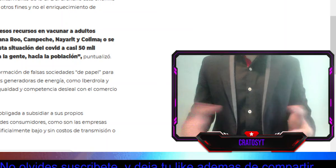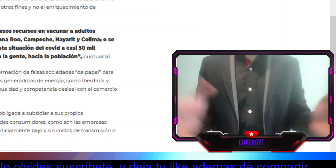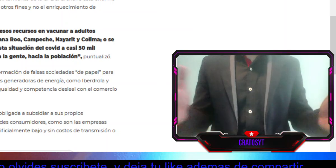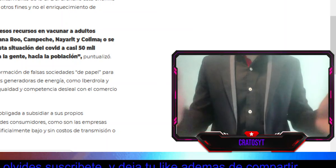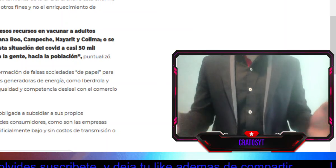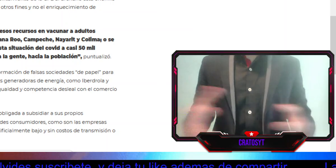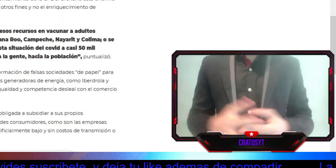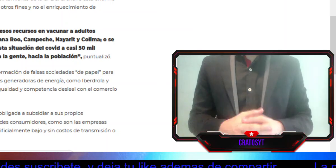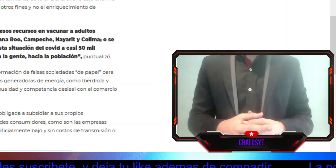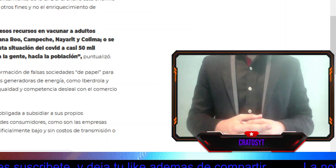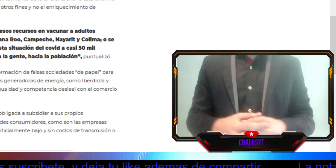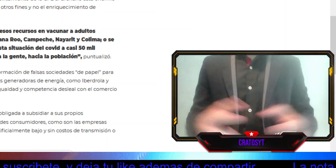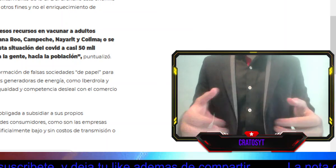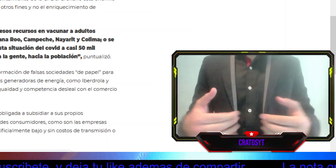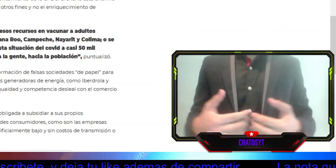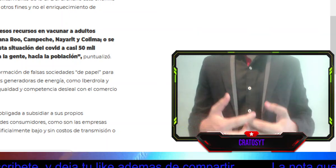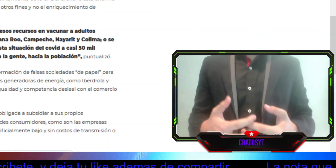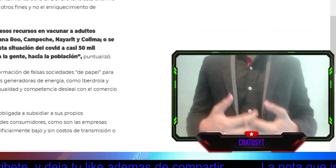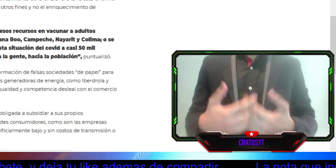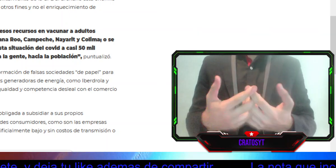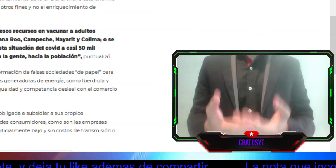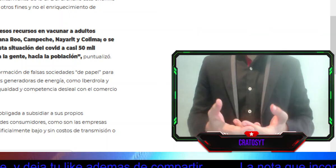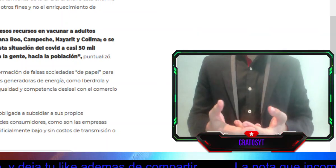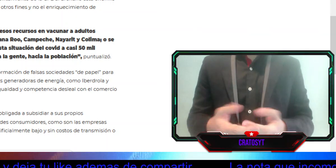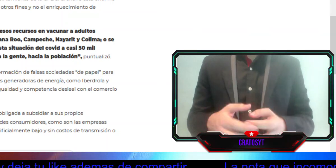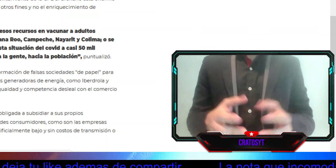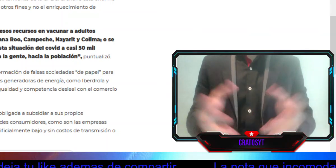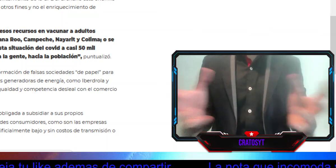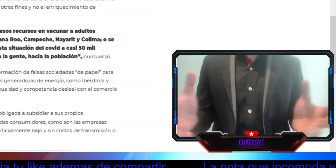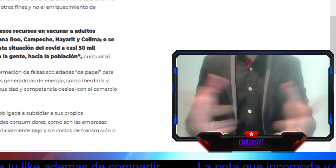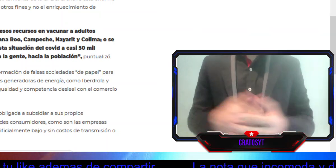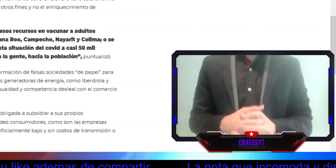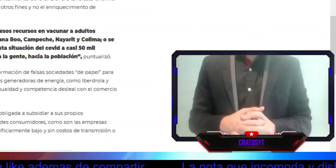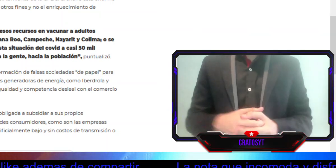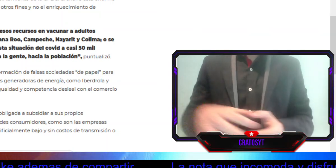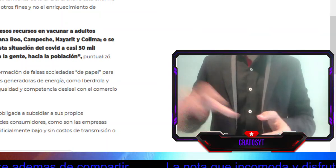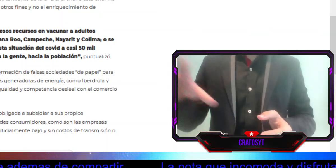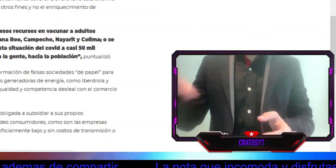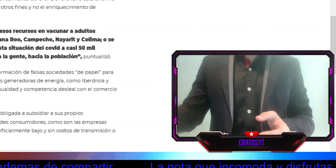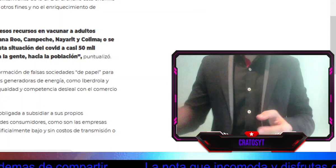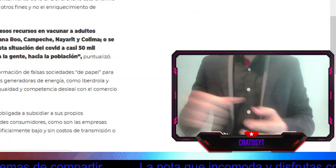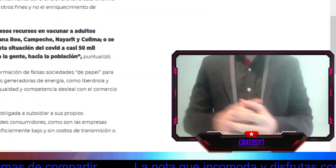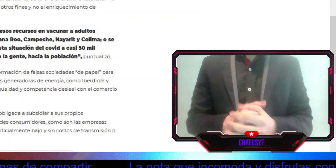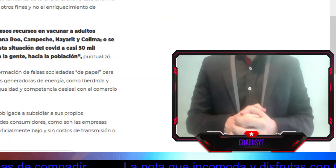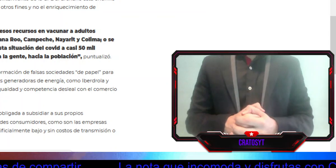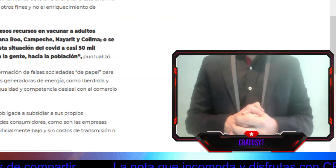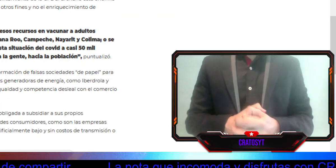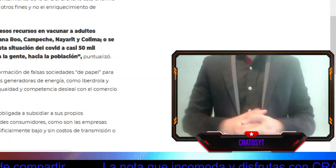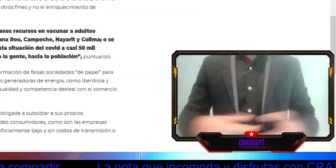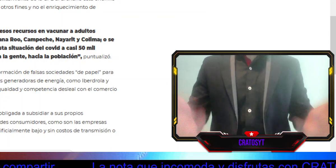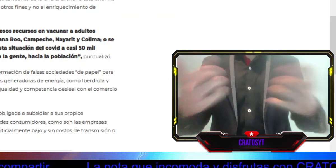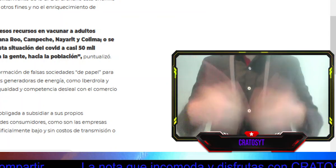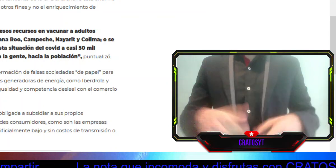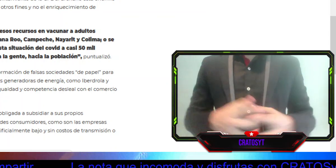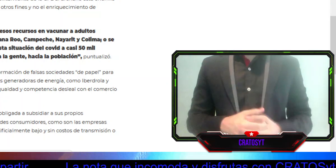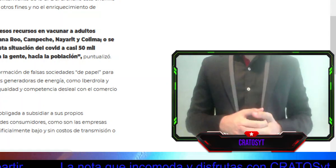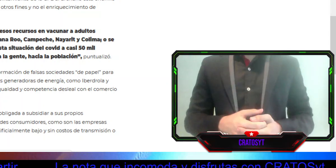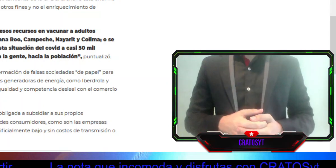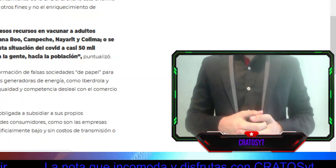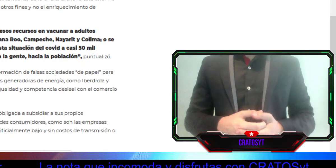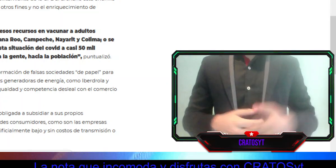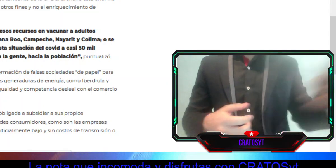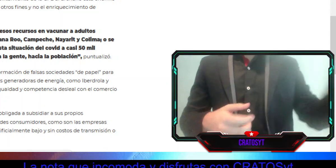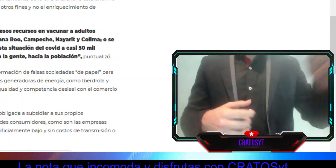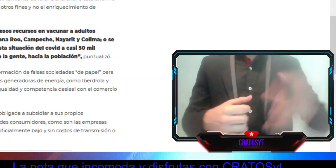energía y no entre la CFE generándole pérdidas millonarias, porque estas mismas no son pagadas por el sector privado. Simplemente dice, oye, tú me vas a